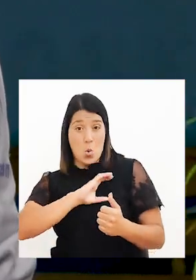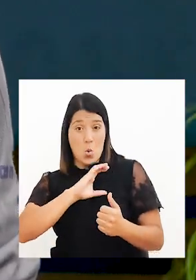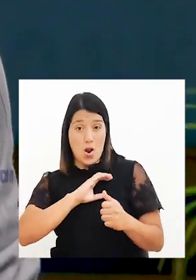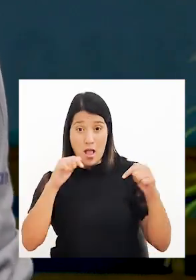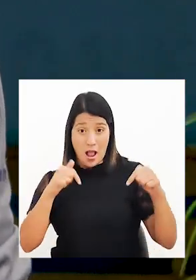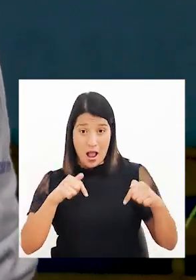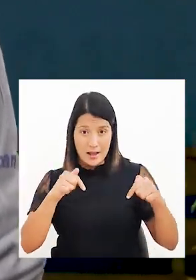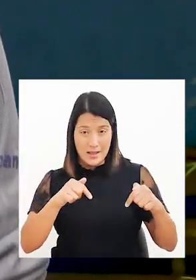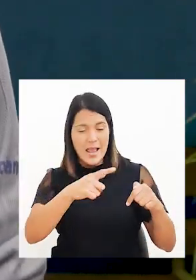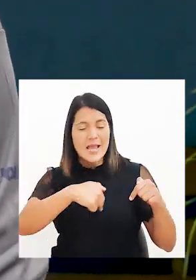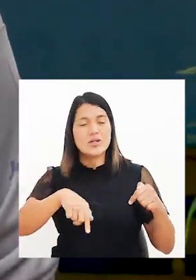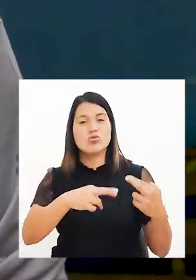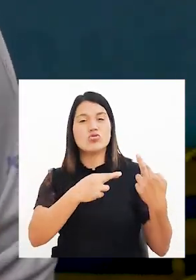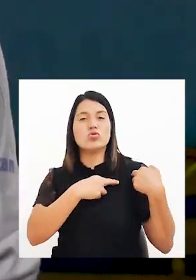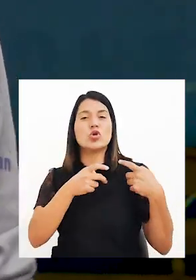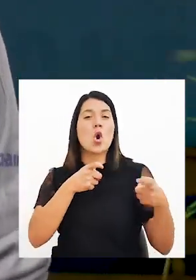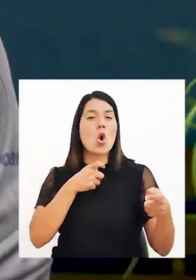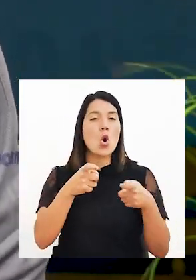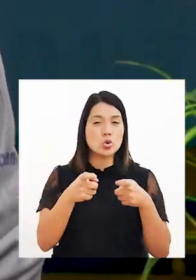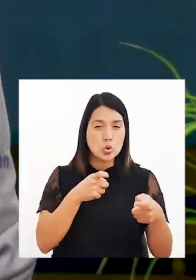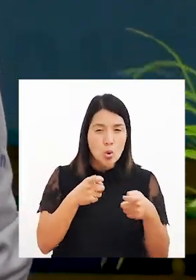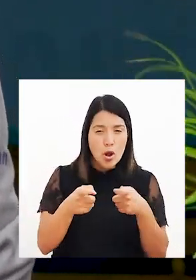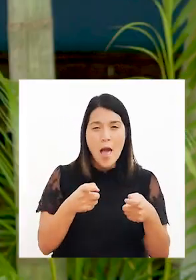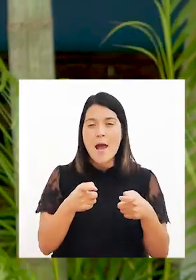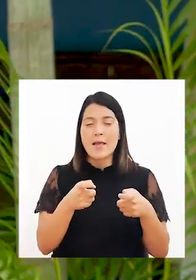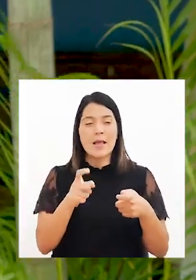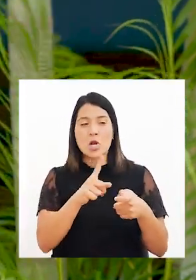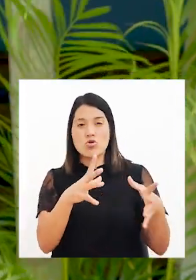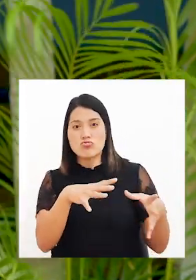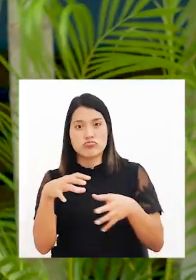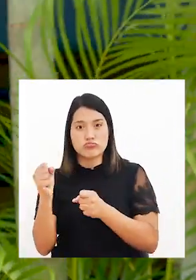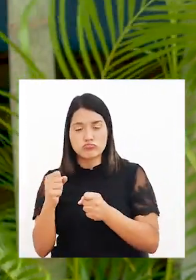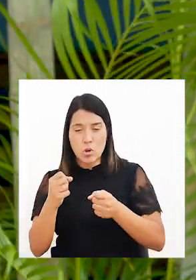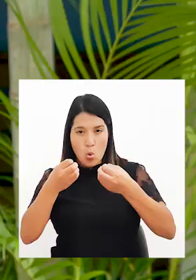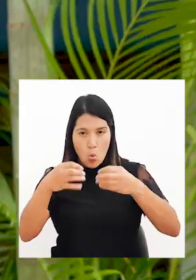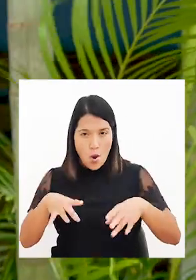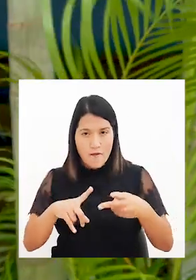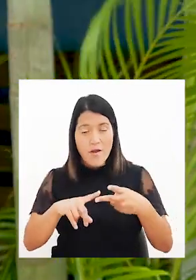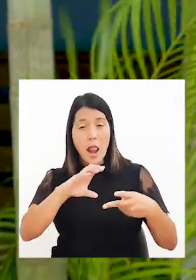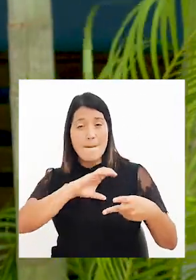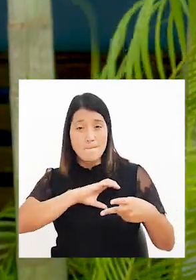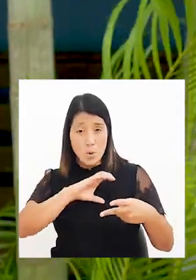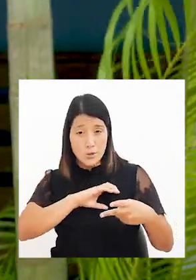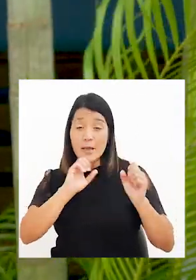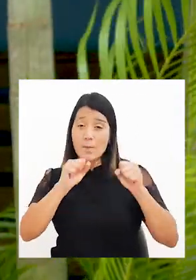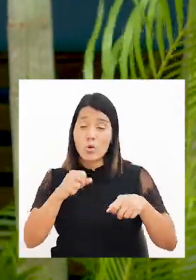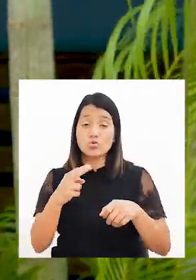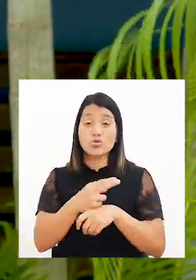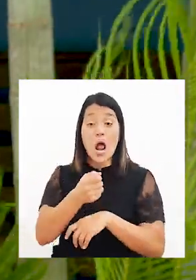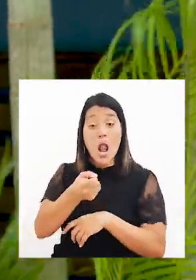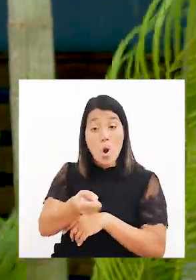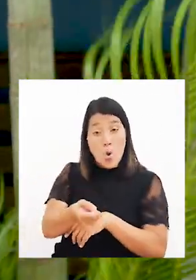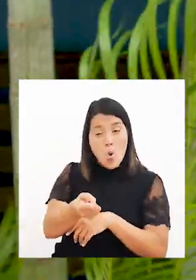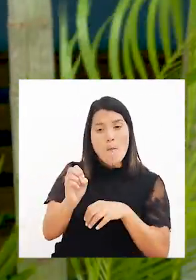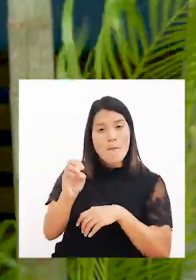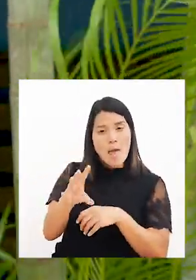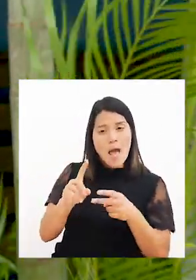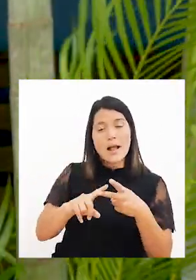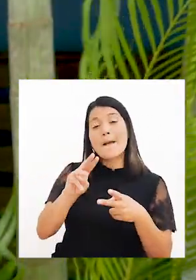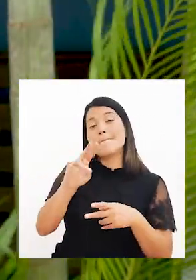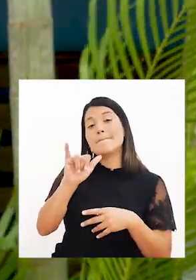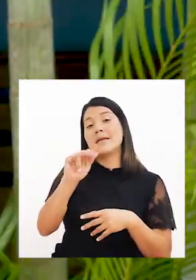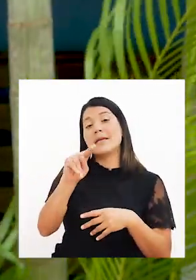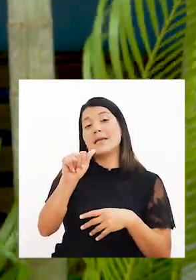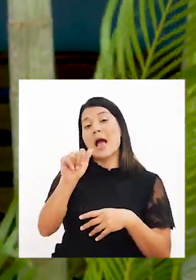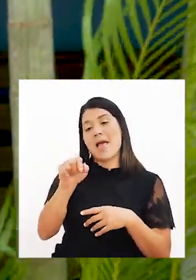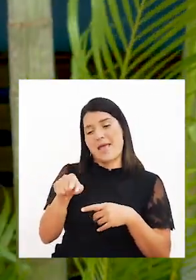están controlando la extracción ilegal de huevos. La policía pudo usar luz blanca, el MINAE, ellos saben cómo